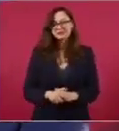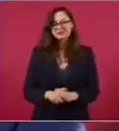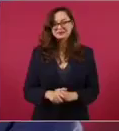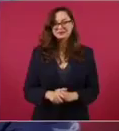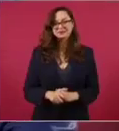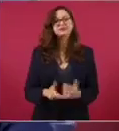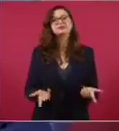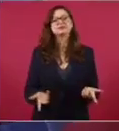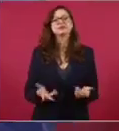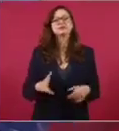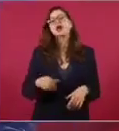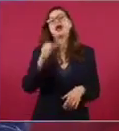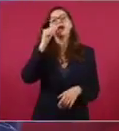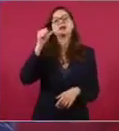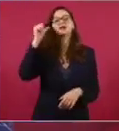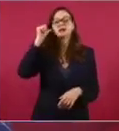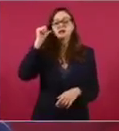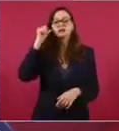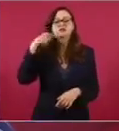Palenque